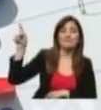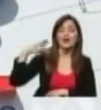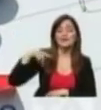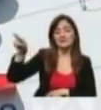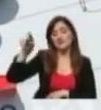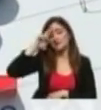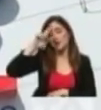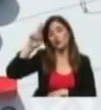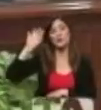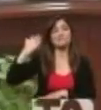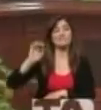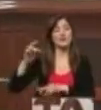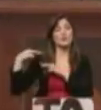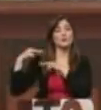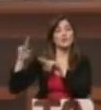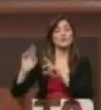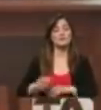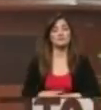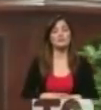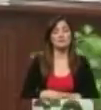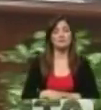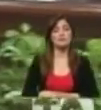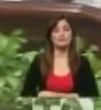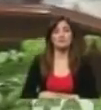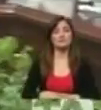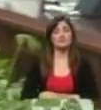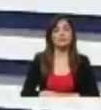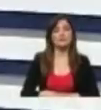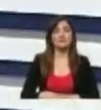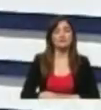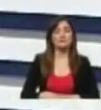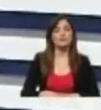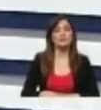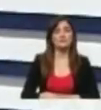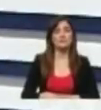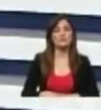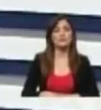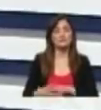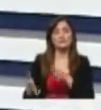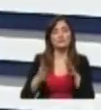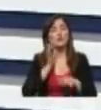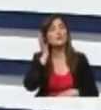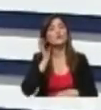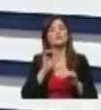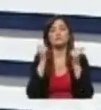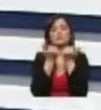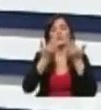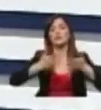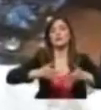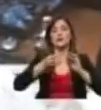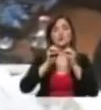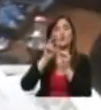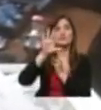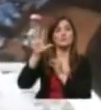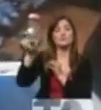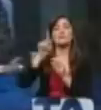Tribunal Contencioso Electoral. En Quito, Freddy Paredes, 24 horas. La asambleísta de Alianza País, Gabriela Rivadeneira,